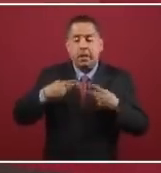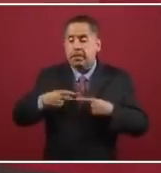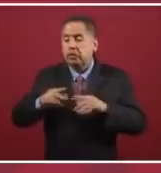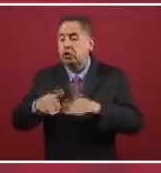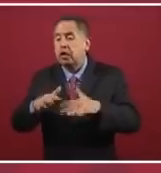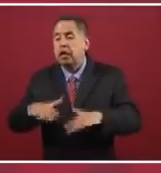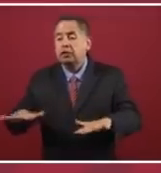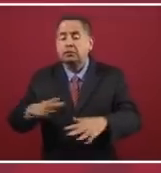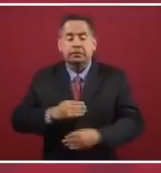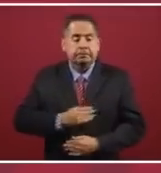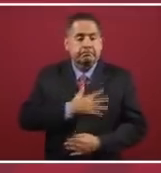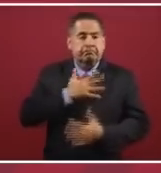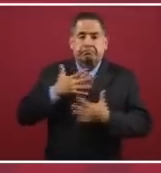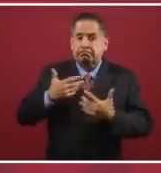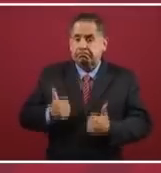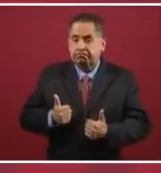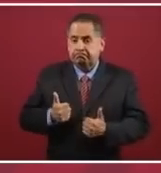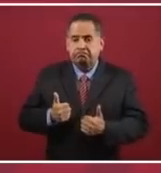para que